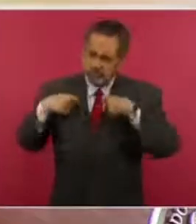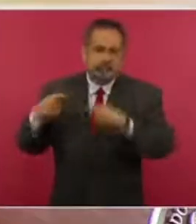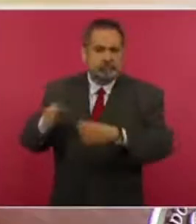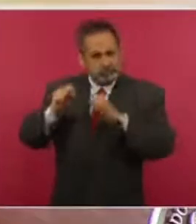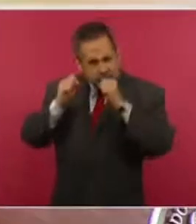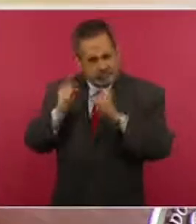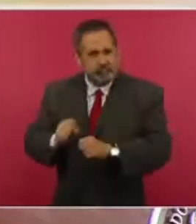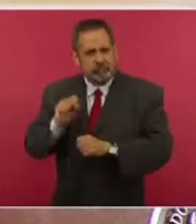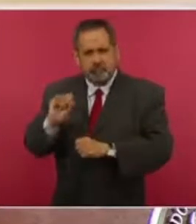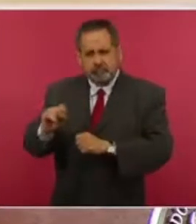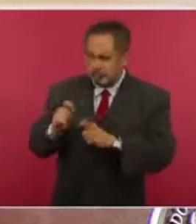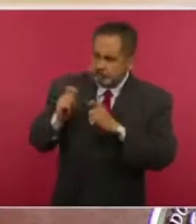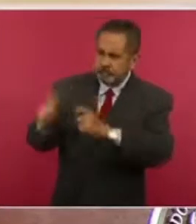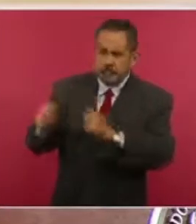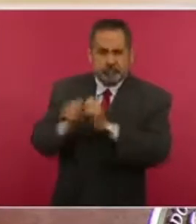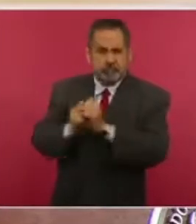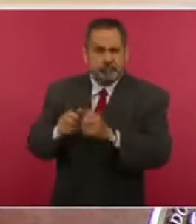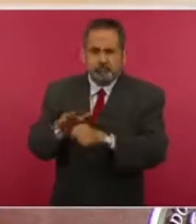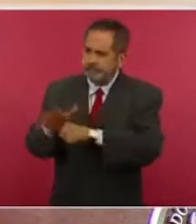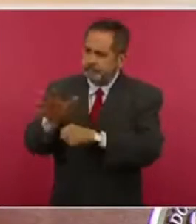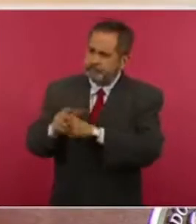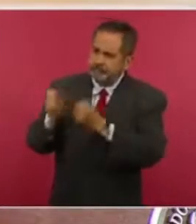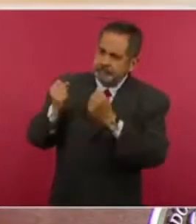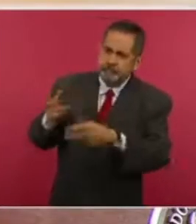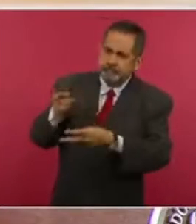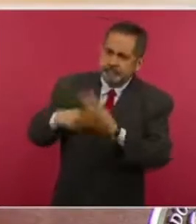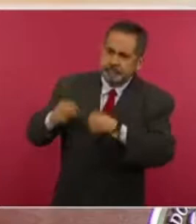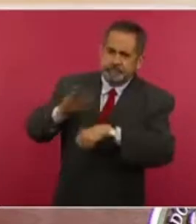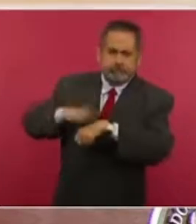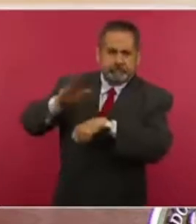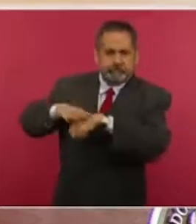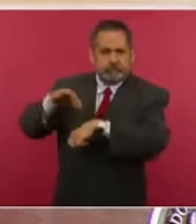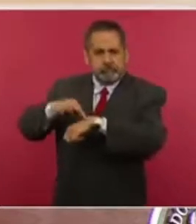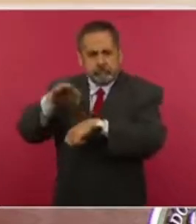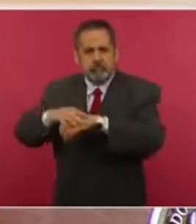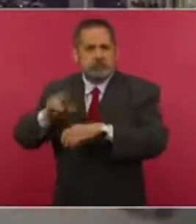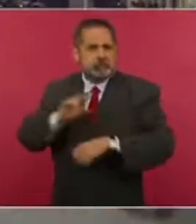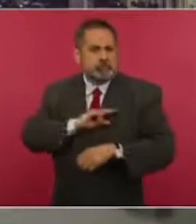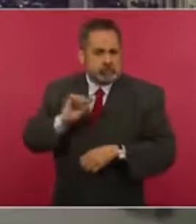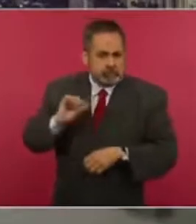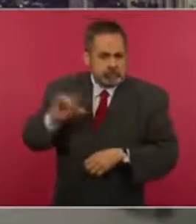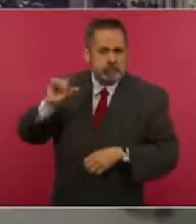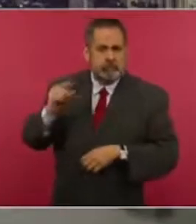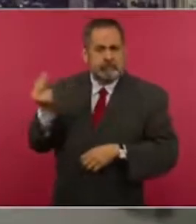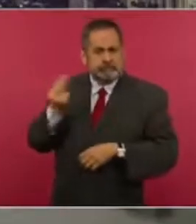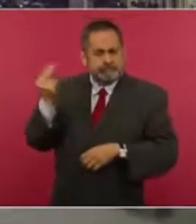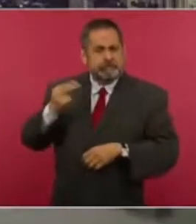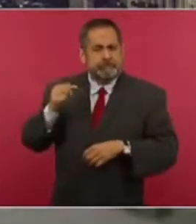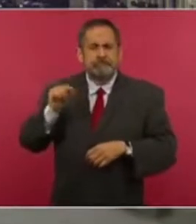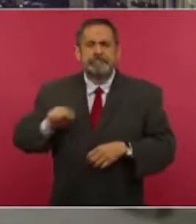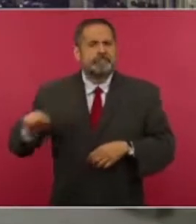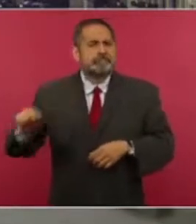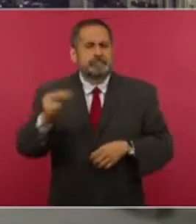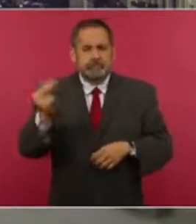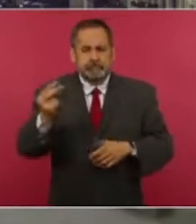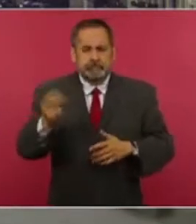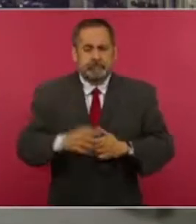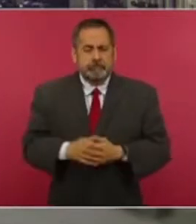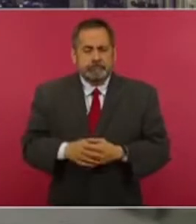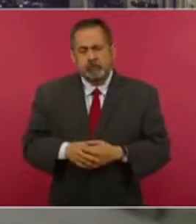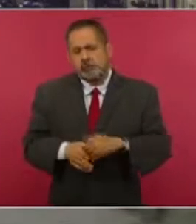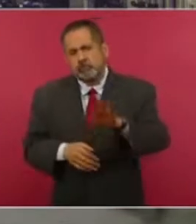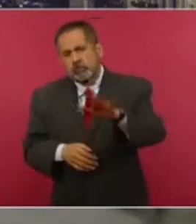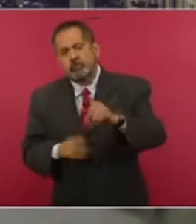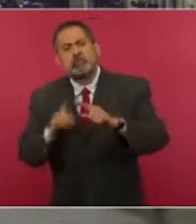garantizar, contar con los médicos y con los especialistas que necesitamos en todo el país. ¿Esto ya